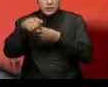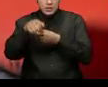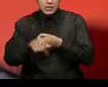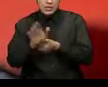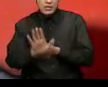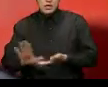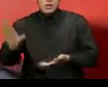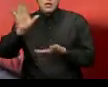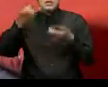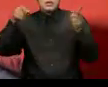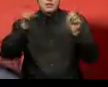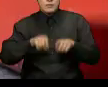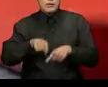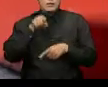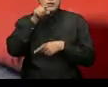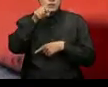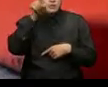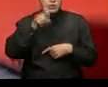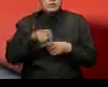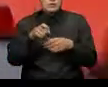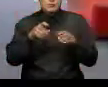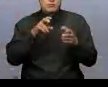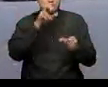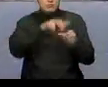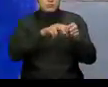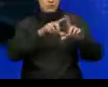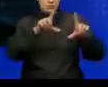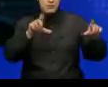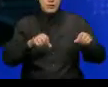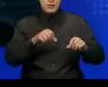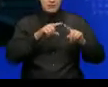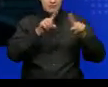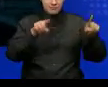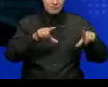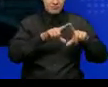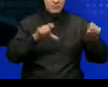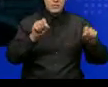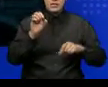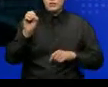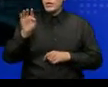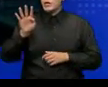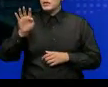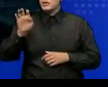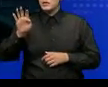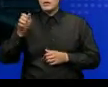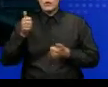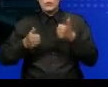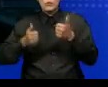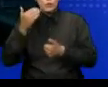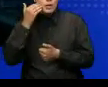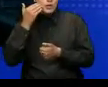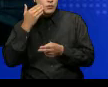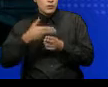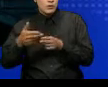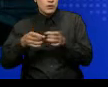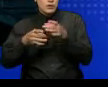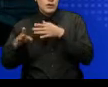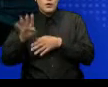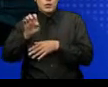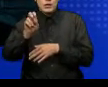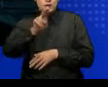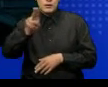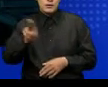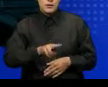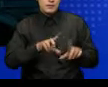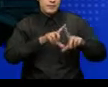incluidas las re matrículas de la siguiente manera para las placas terminadas en 9 y 0 el plazo es hasta el próximo 9 de marzo